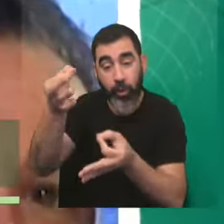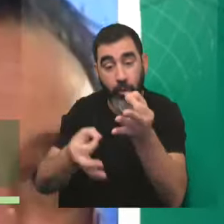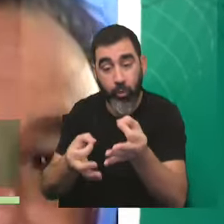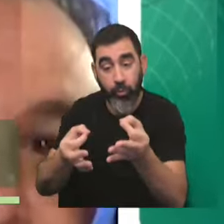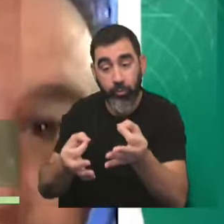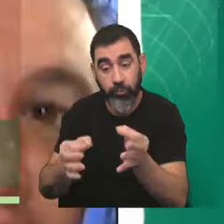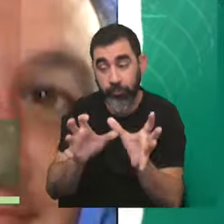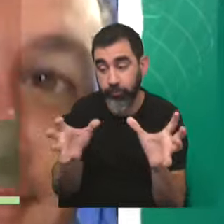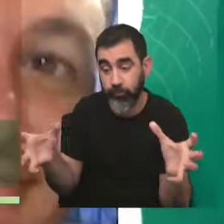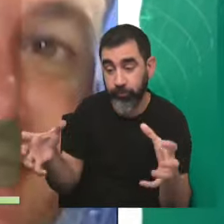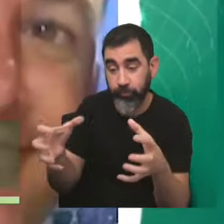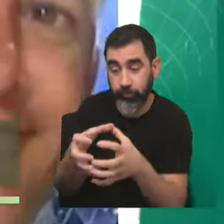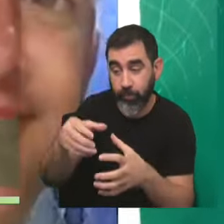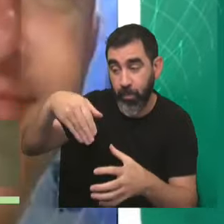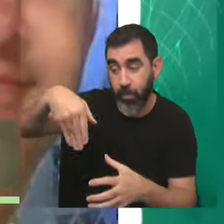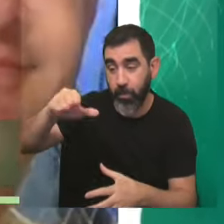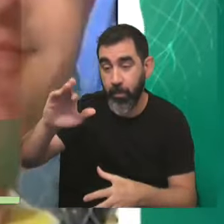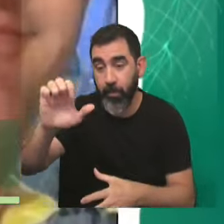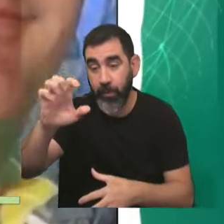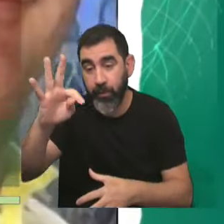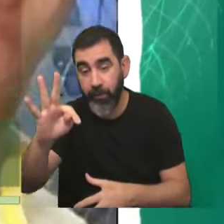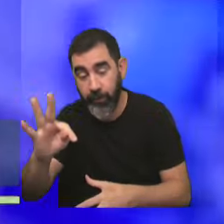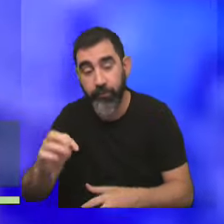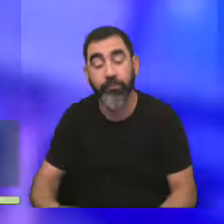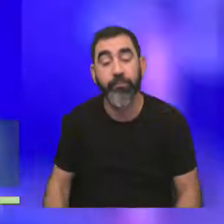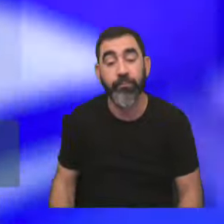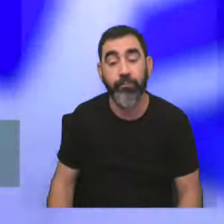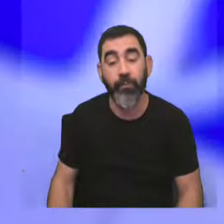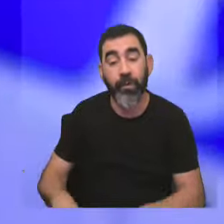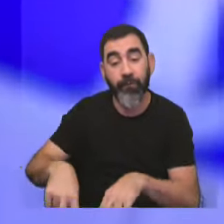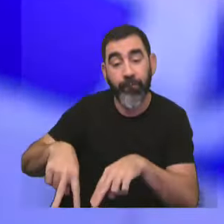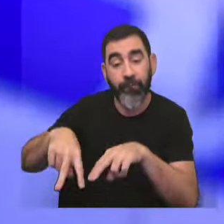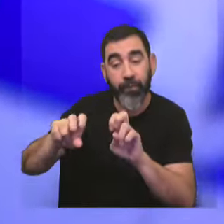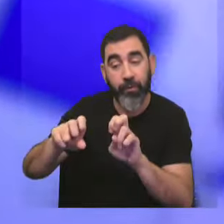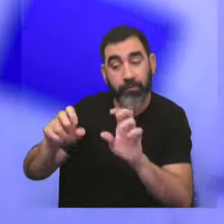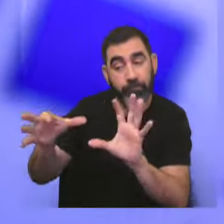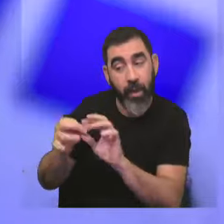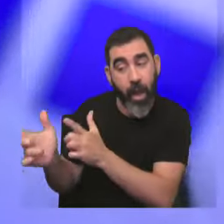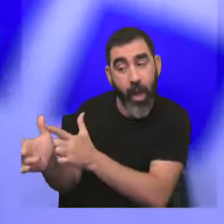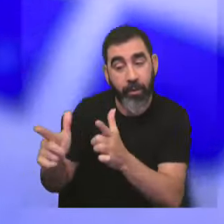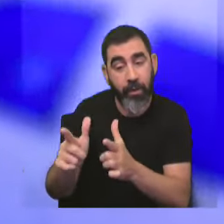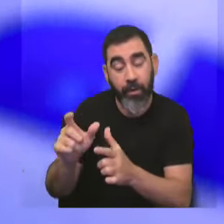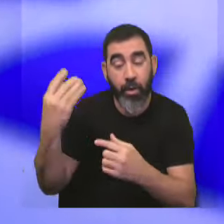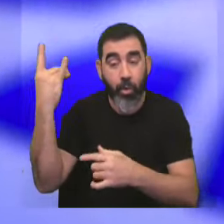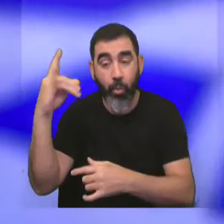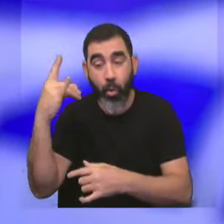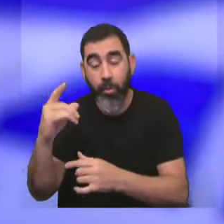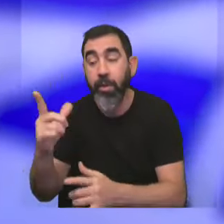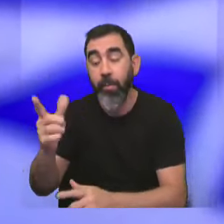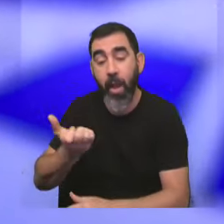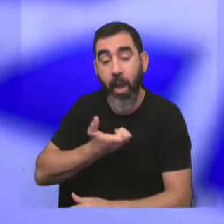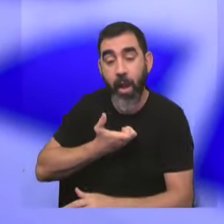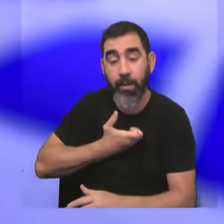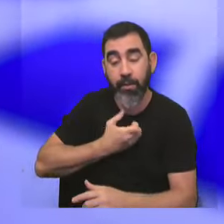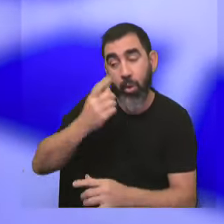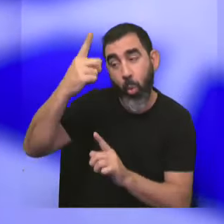cerco sobre marset parece cerrarse en ese contexto Los investigadores se encuadran el ataque contra García en Bolivia y el asesinato hace un